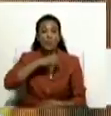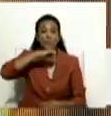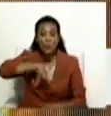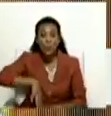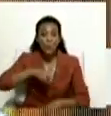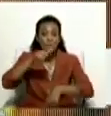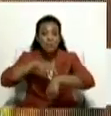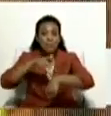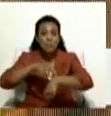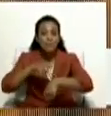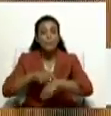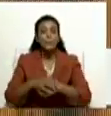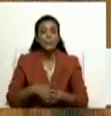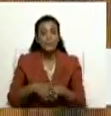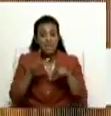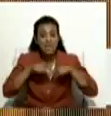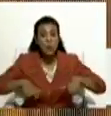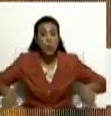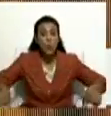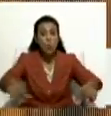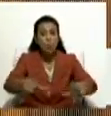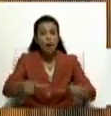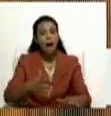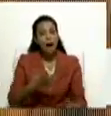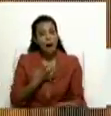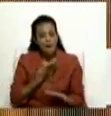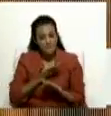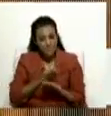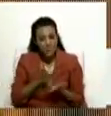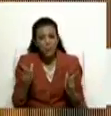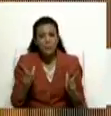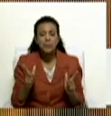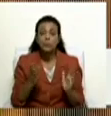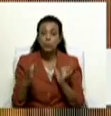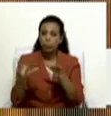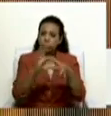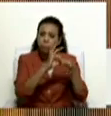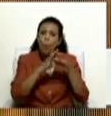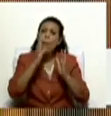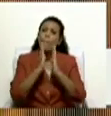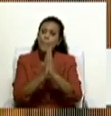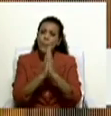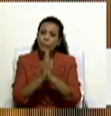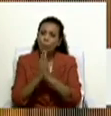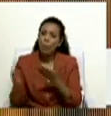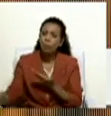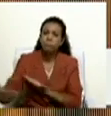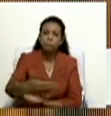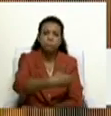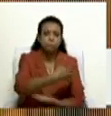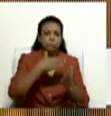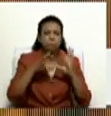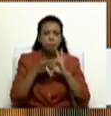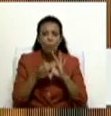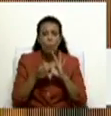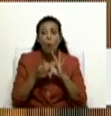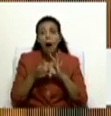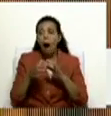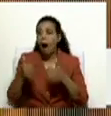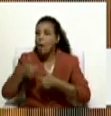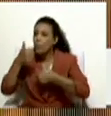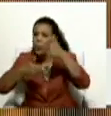historia desde esta trinchera yo Me permito invocar la unión de los venezolanos por la conjunción de los intereses